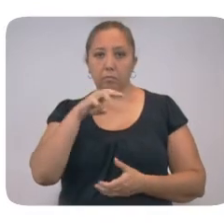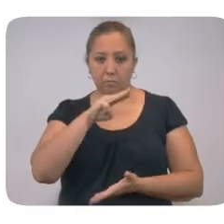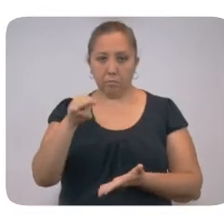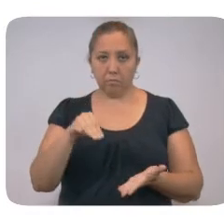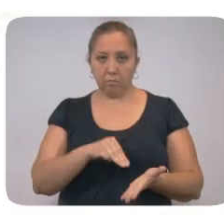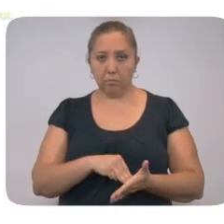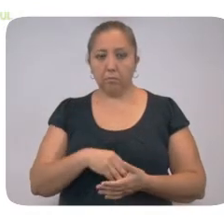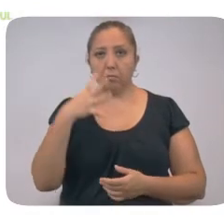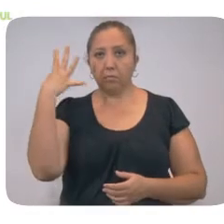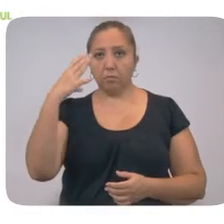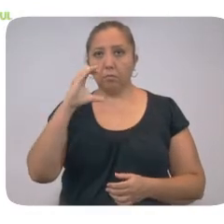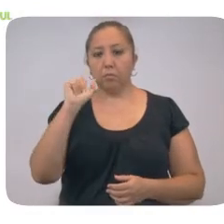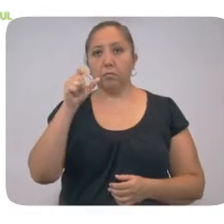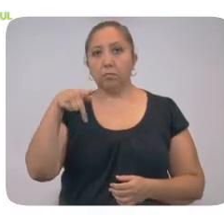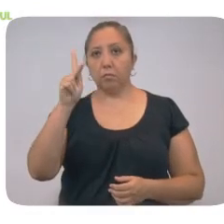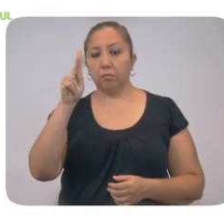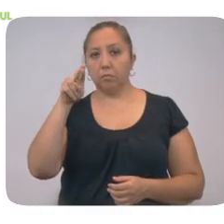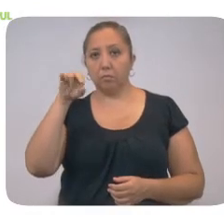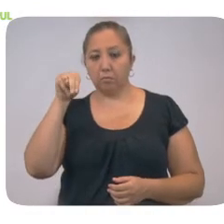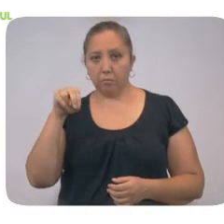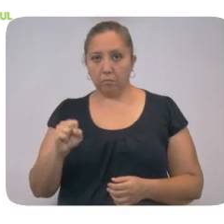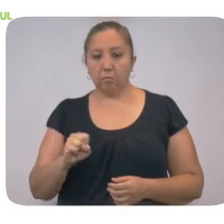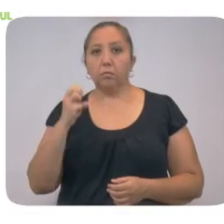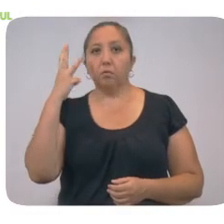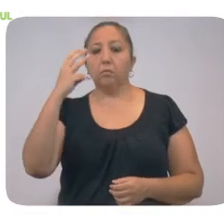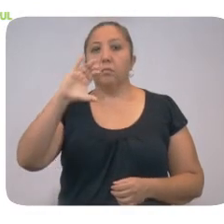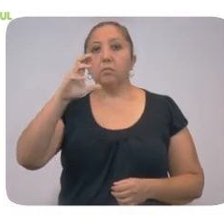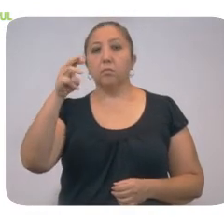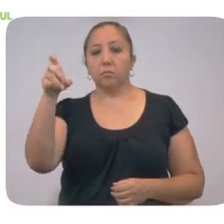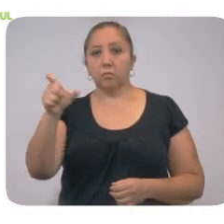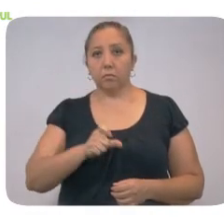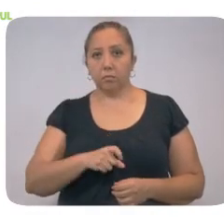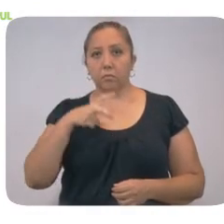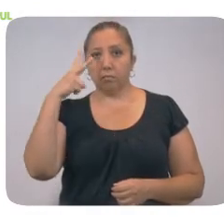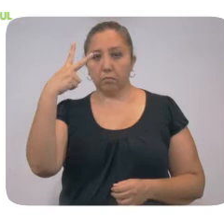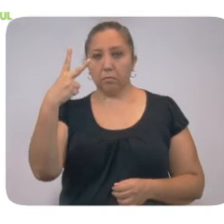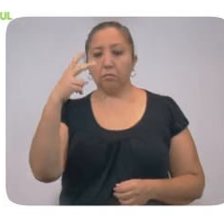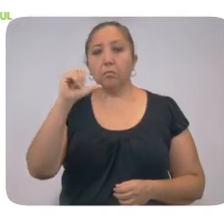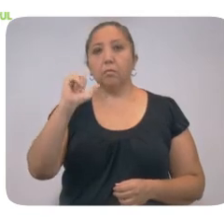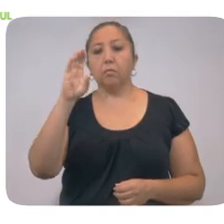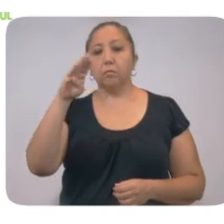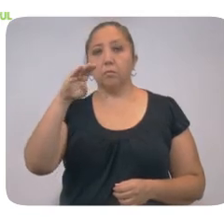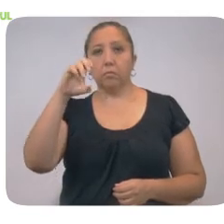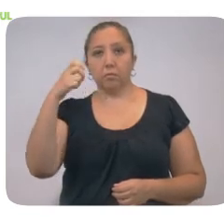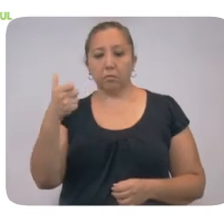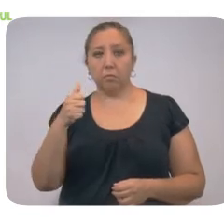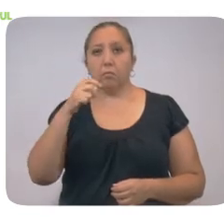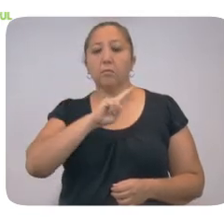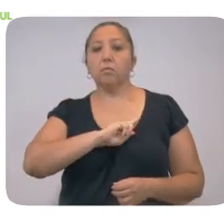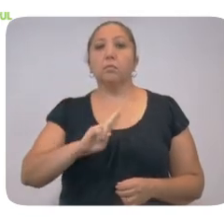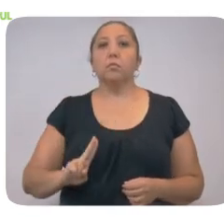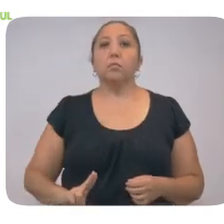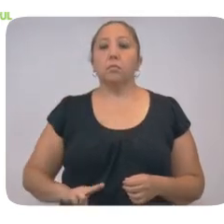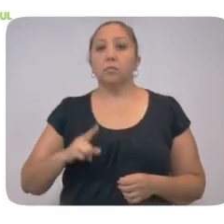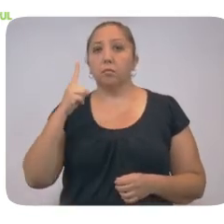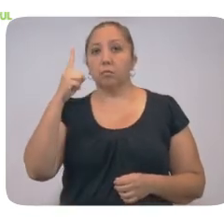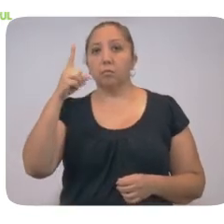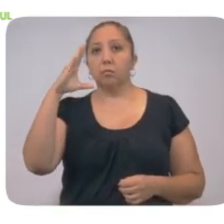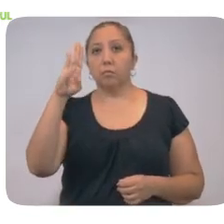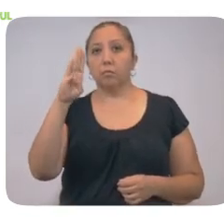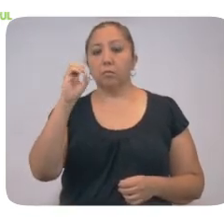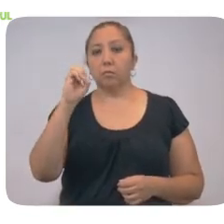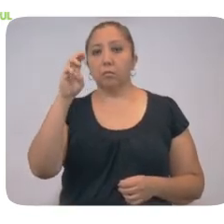Mérida, 4 en Canacín, 3 en Chemash, 2 en Acanqué, Junucmá y Humán, y 1 en